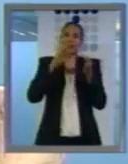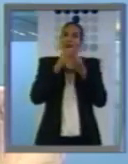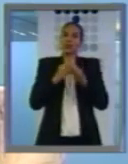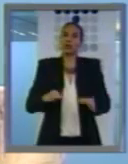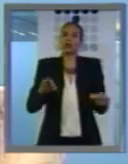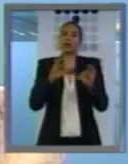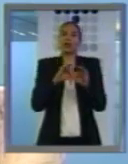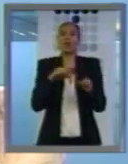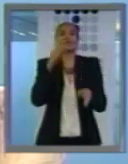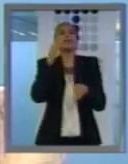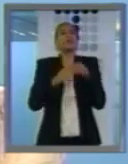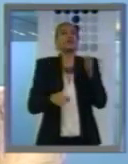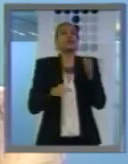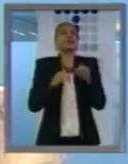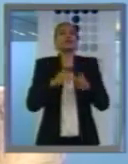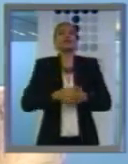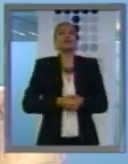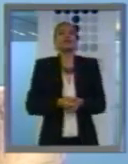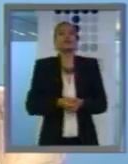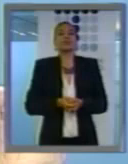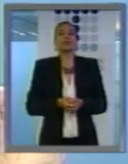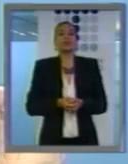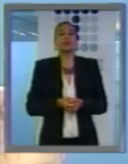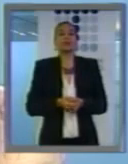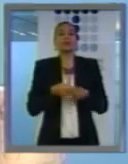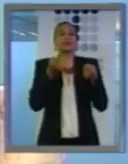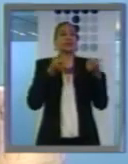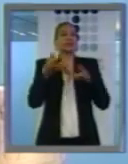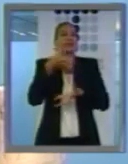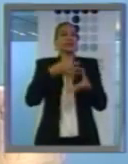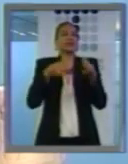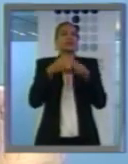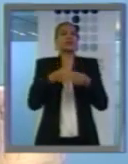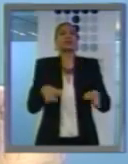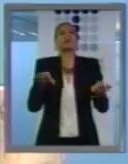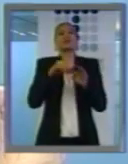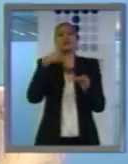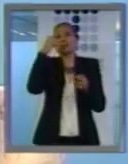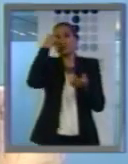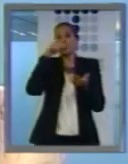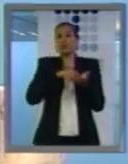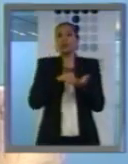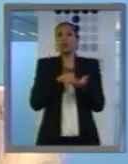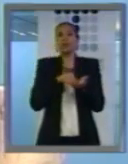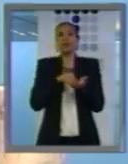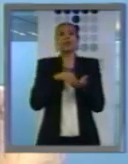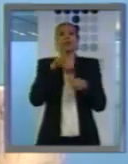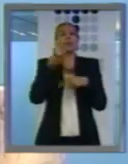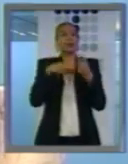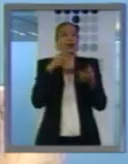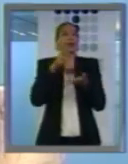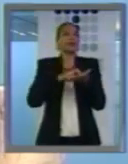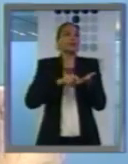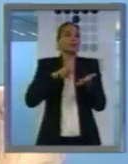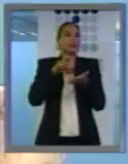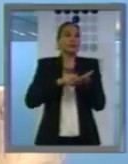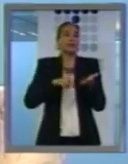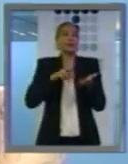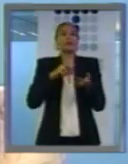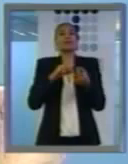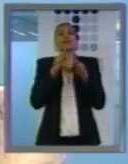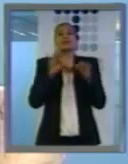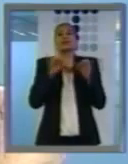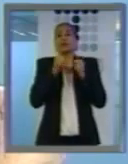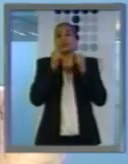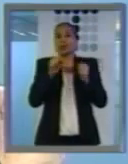importante. Y finalmente, el manejo de expectativas creo que va a tener que ser una